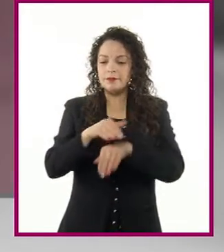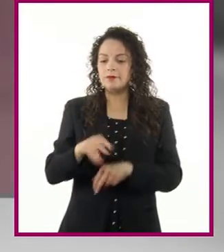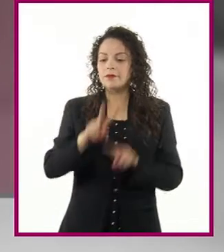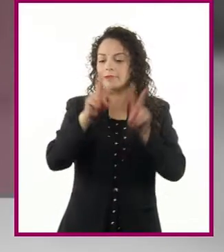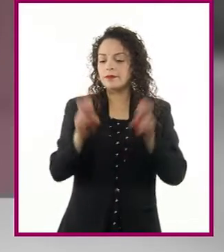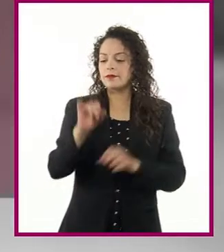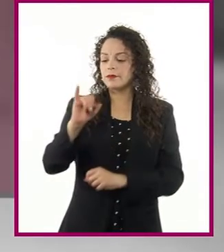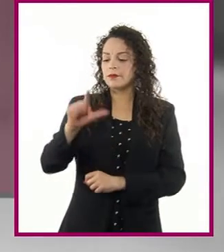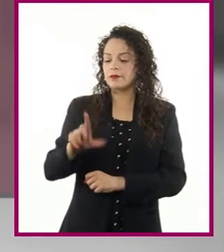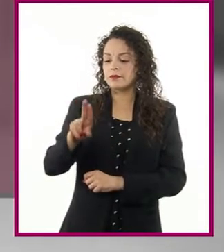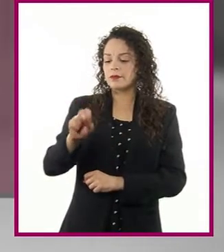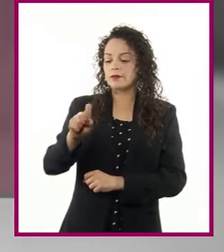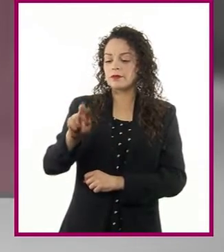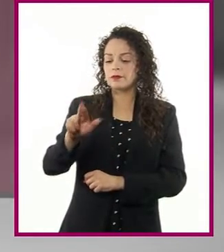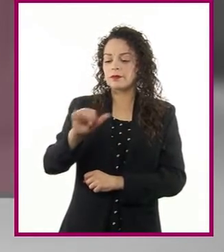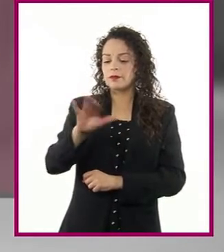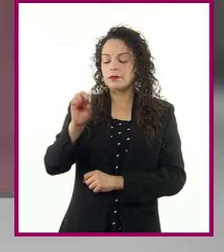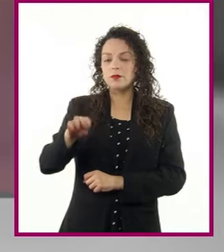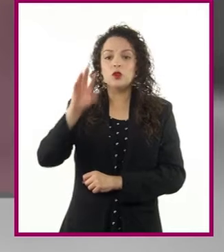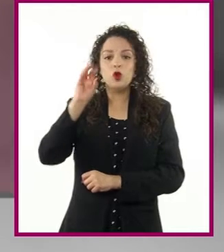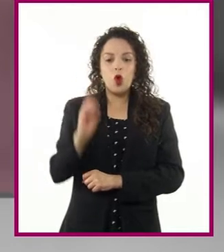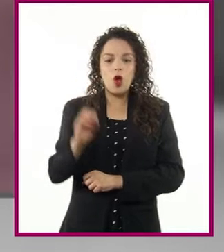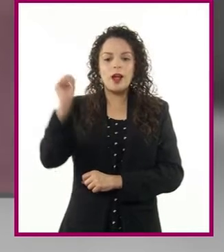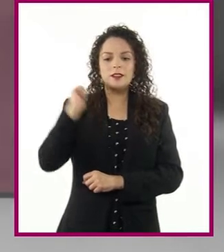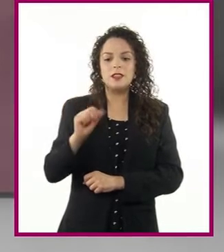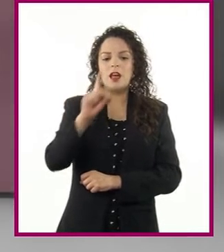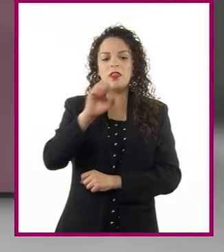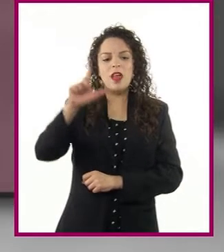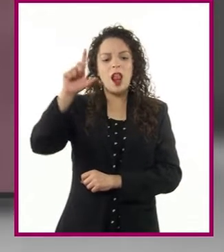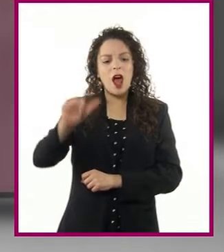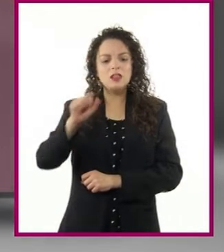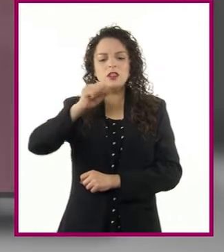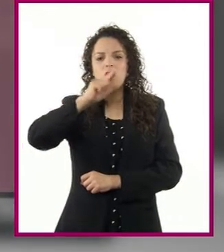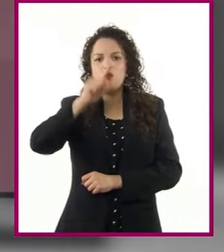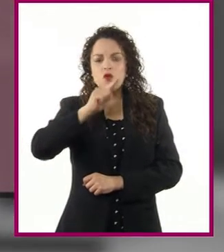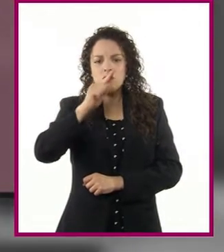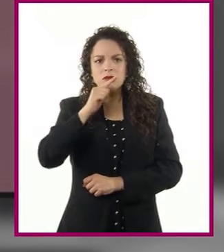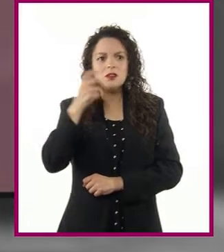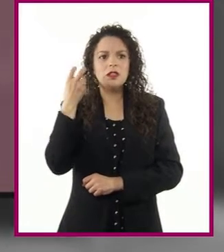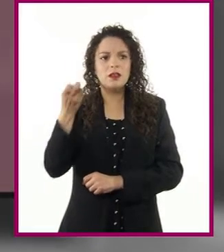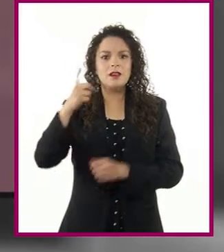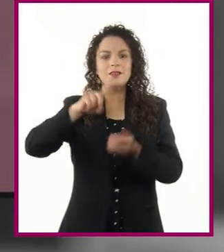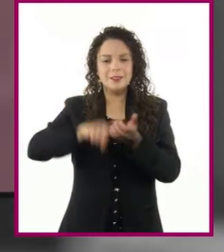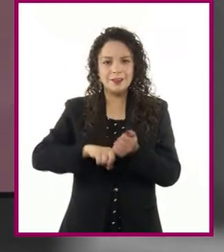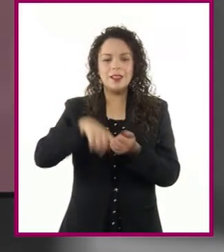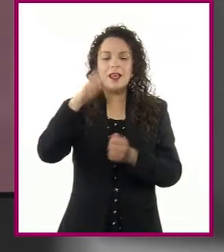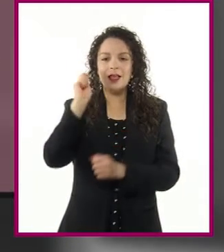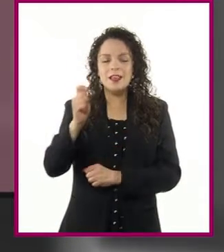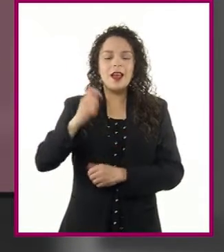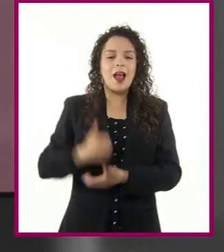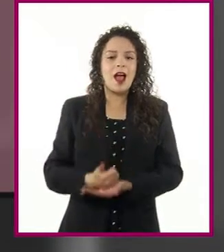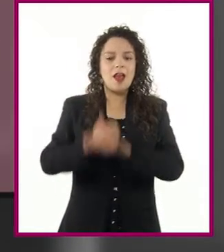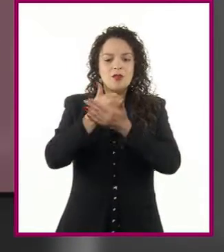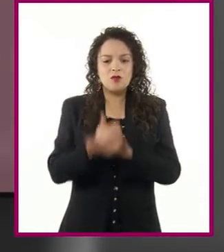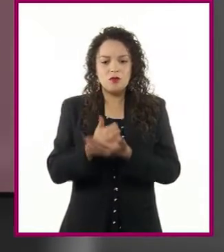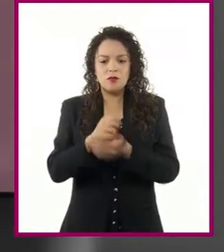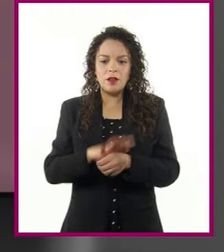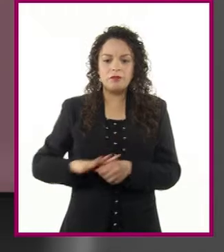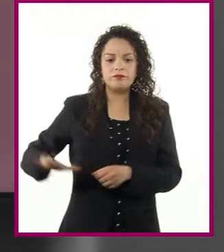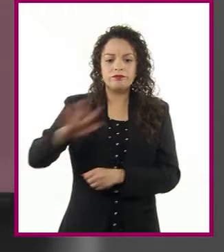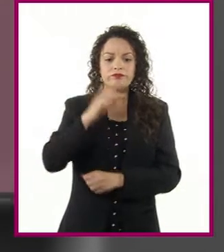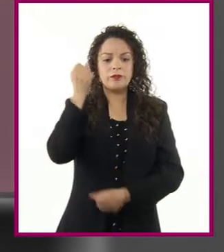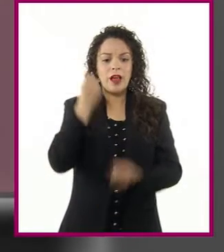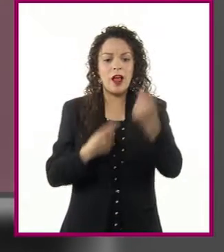o el siglo de las luces, así como la influencia que las ideas de este movimiento intelectual tuvieron en algunas de las